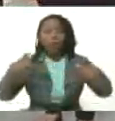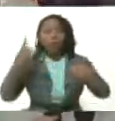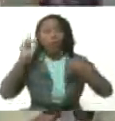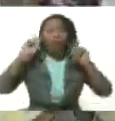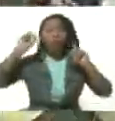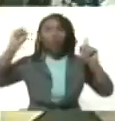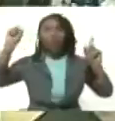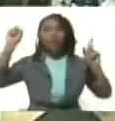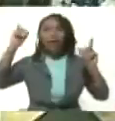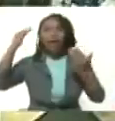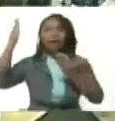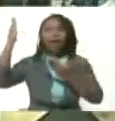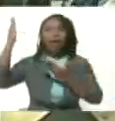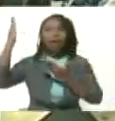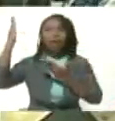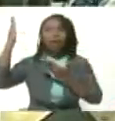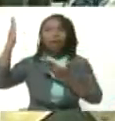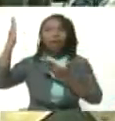Música.